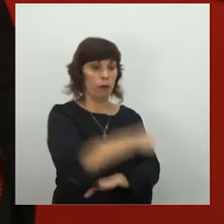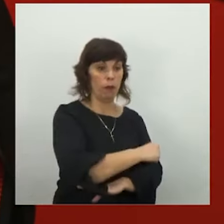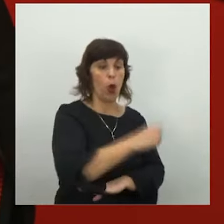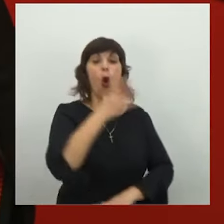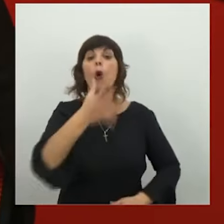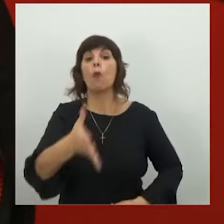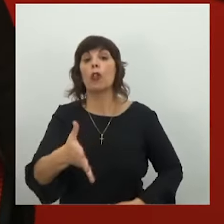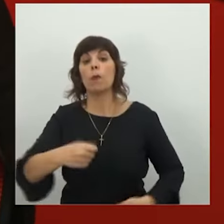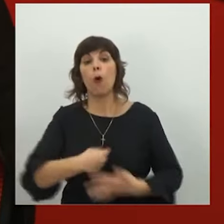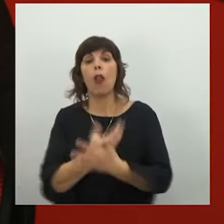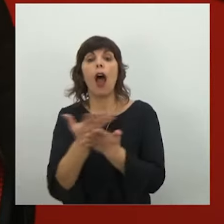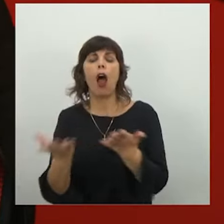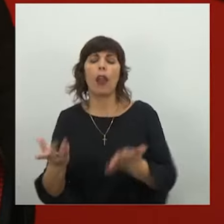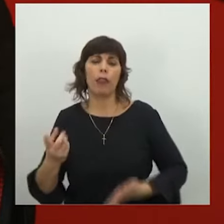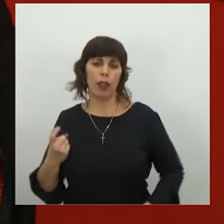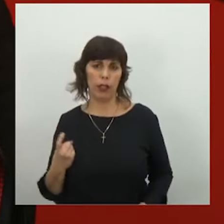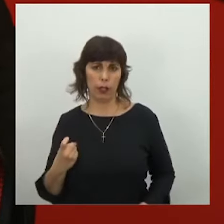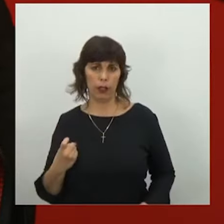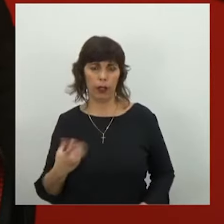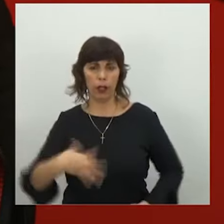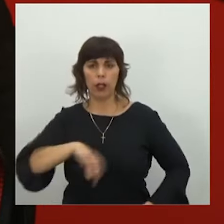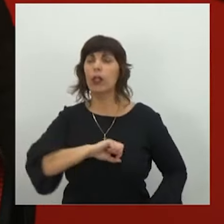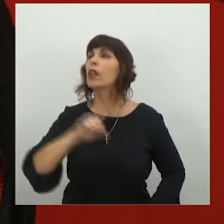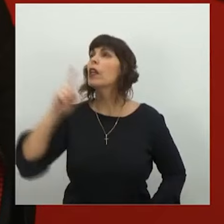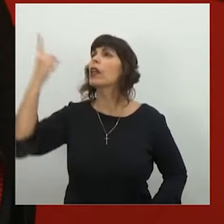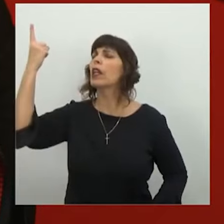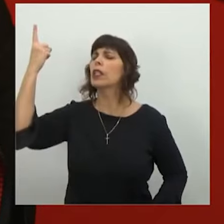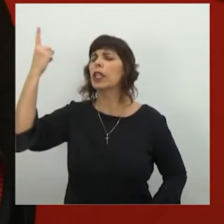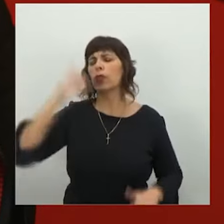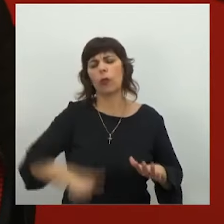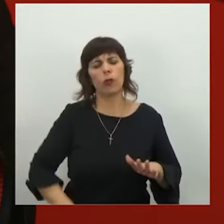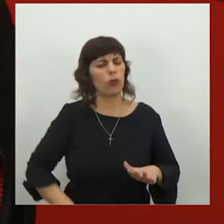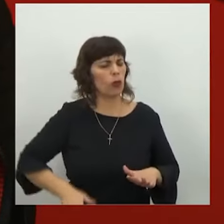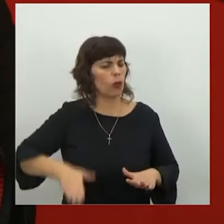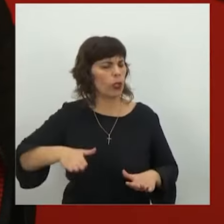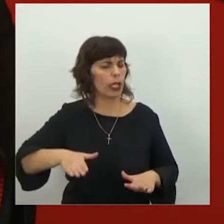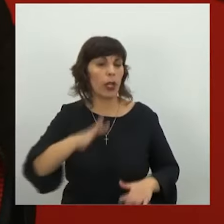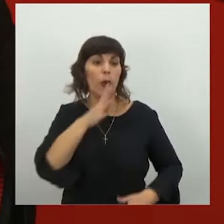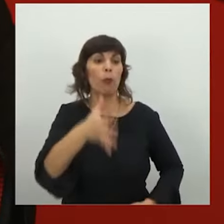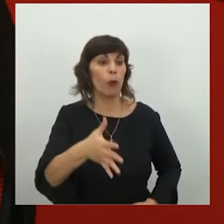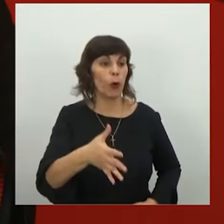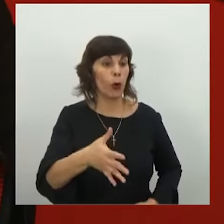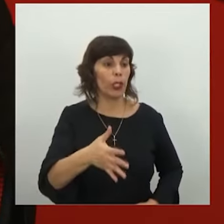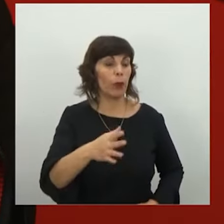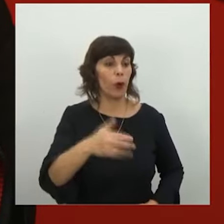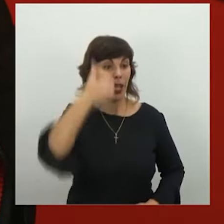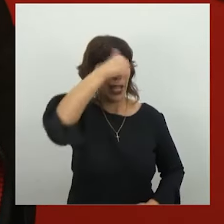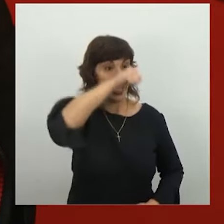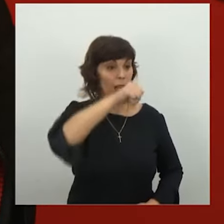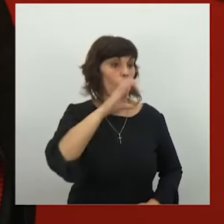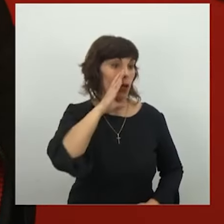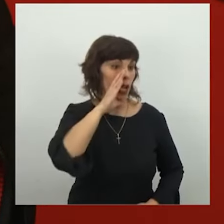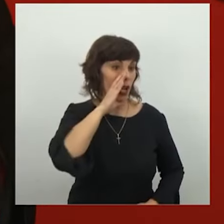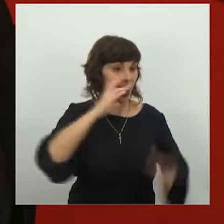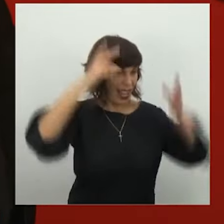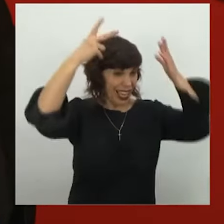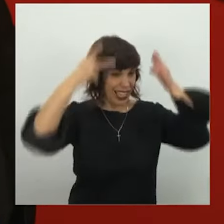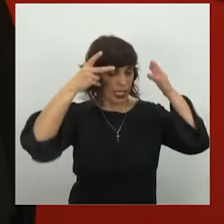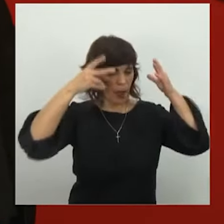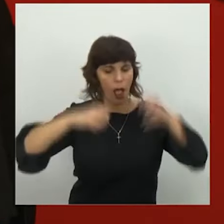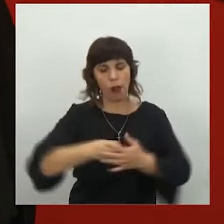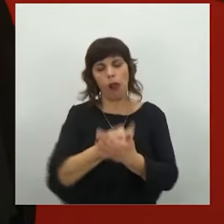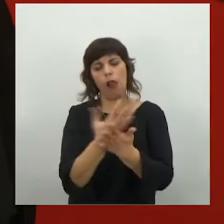de Jesucristo. Que el Señor nos llene con su gracia, como Esteban estaba lleno de la gracia. La